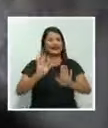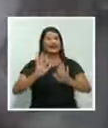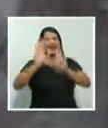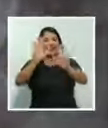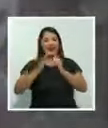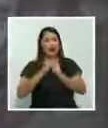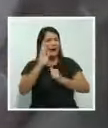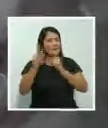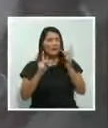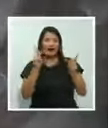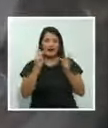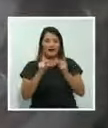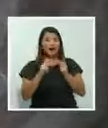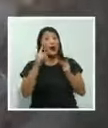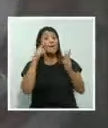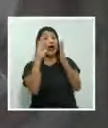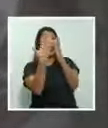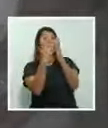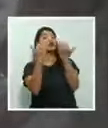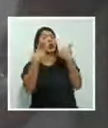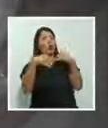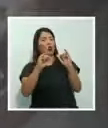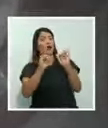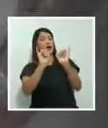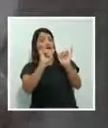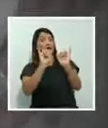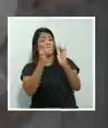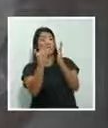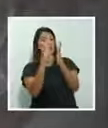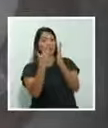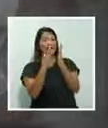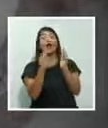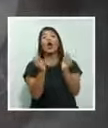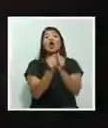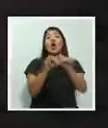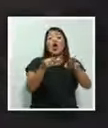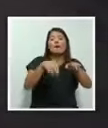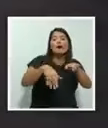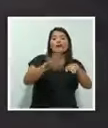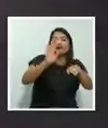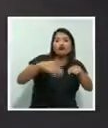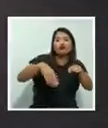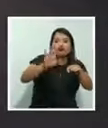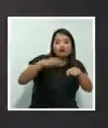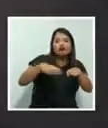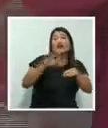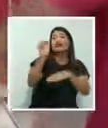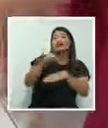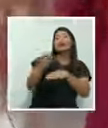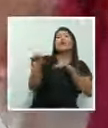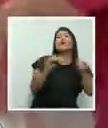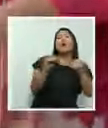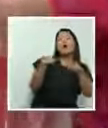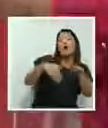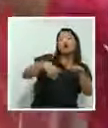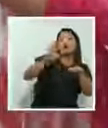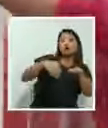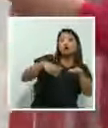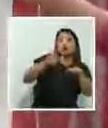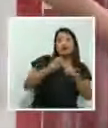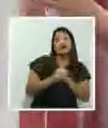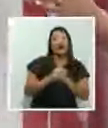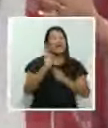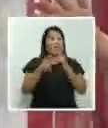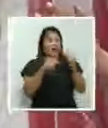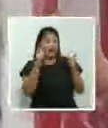esos. Perfecto. En la puerta todavía, vea. Ahí se pega. Muévalos con el pie. Con el pie, con el pie. Muévalos. Mueva la pierna, muévala. Más bien.